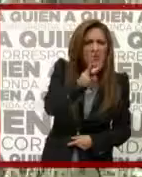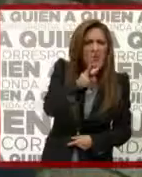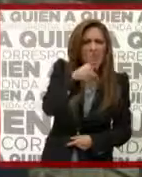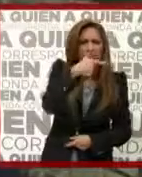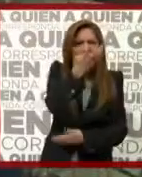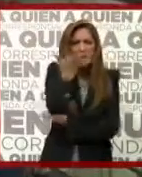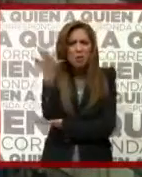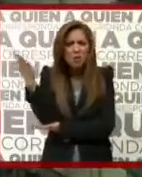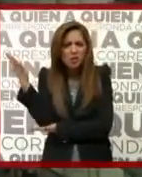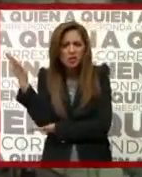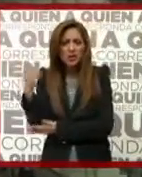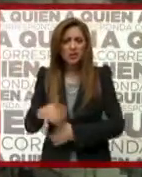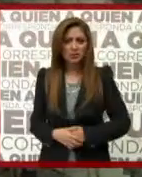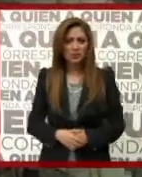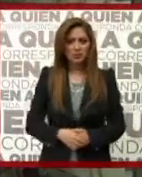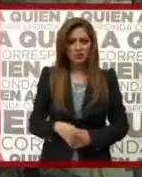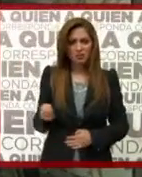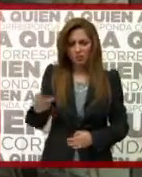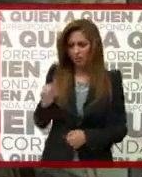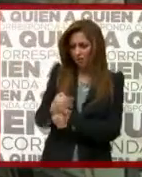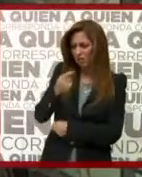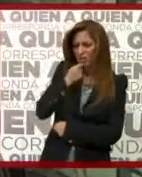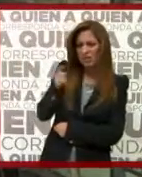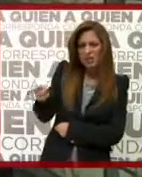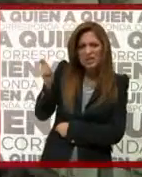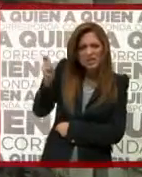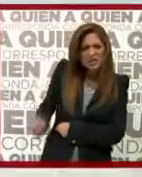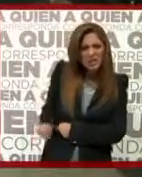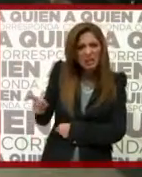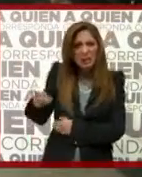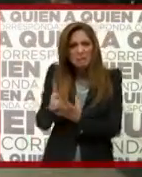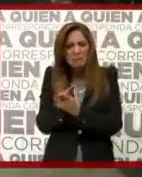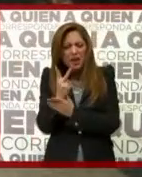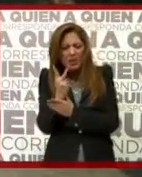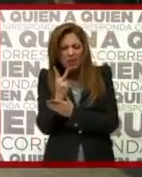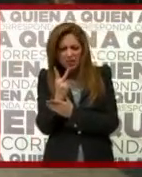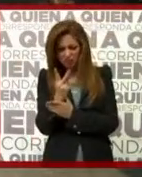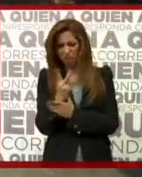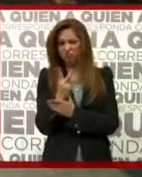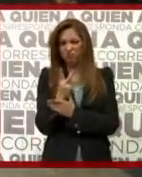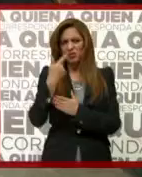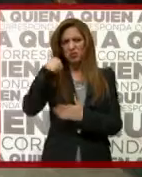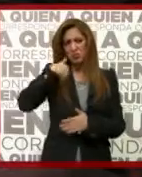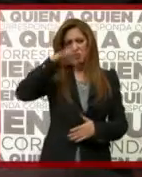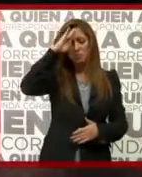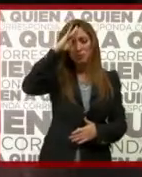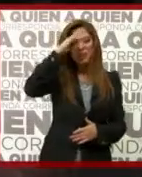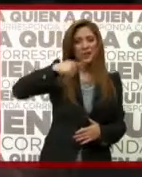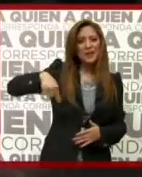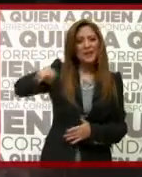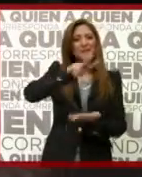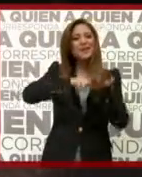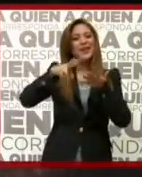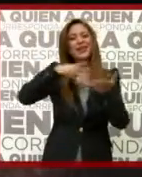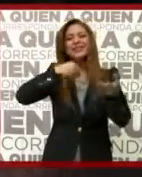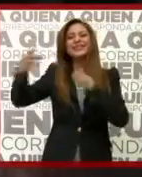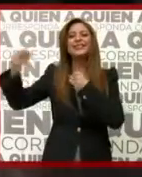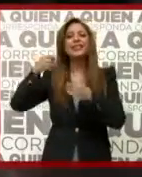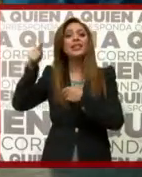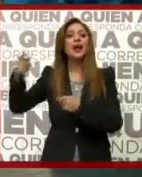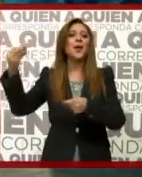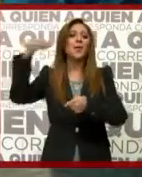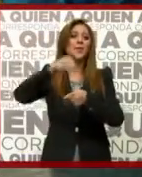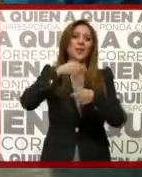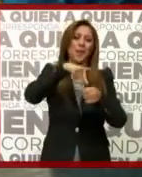bosque. Que me está diciendo, ¿qué es eso, mamá? Disque plantas. Yo pienso que con el afán de contagiar de verde esta ciudad, colocaron